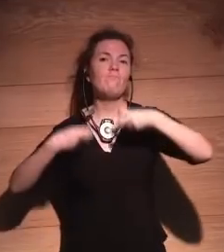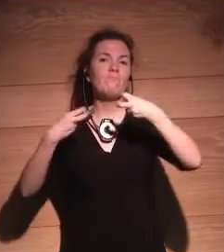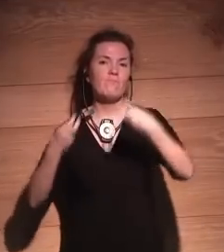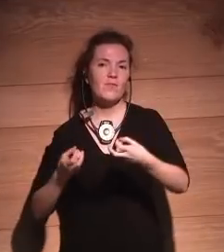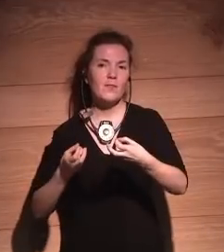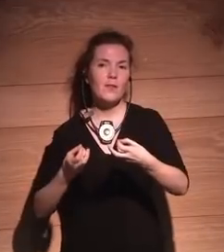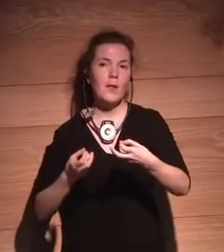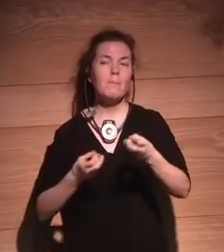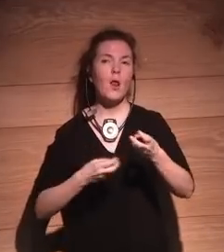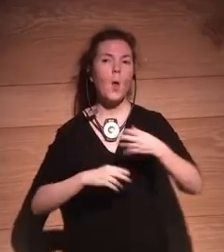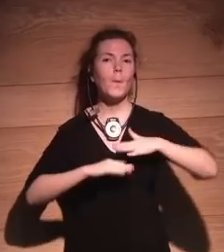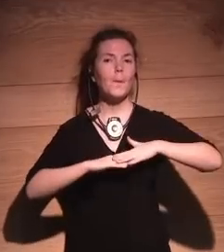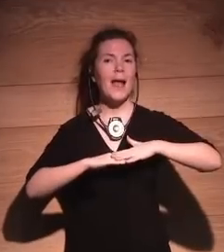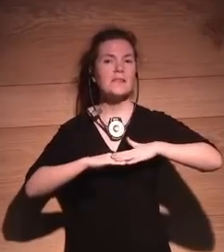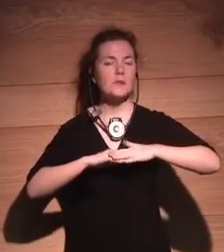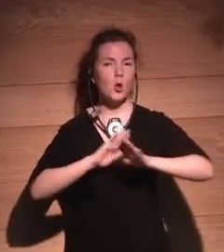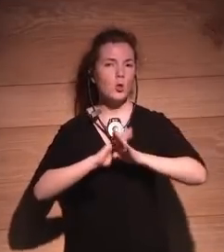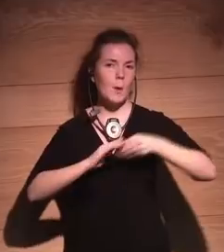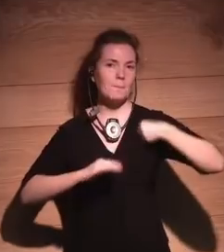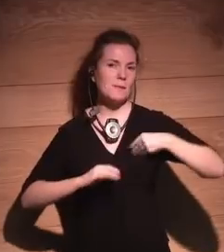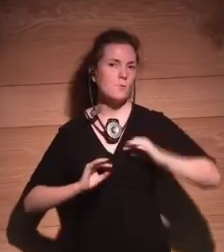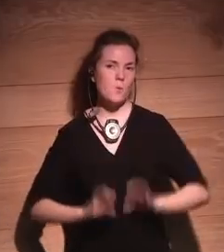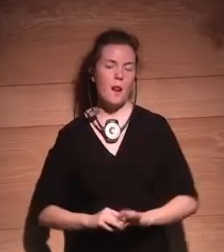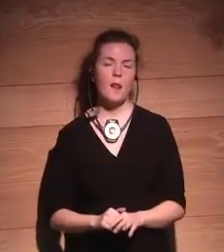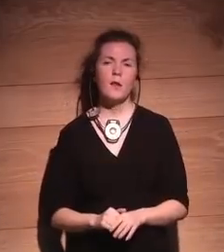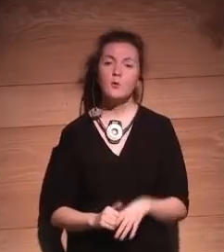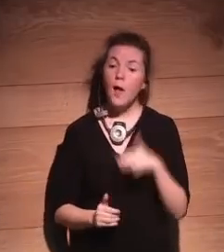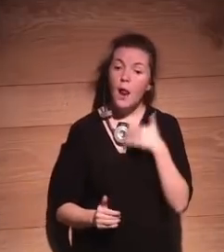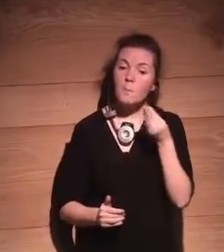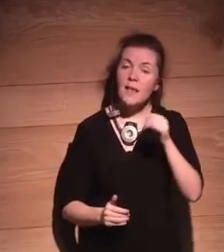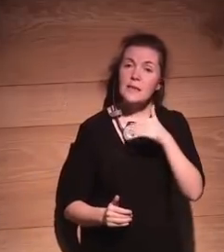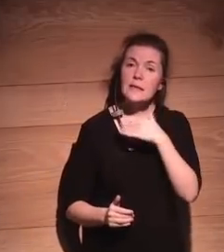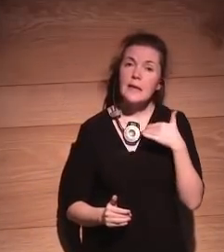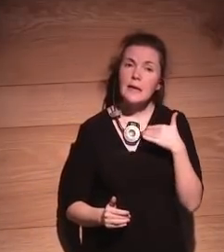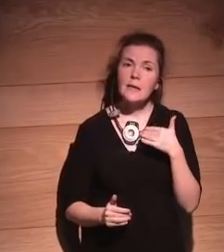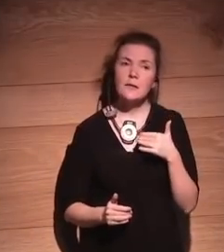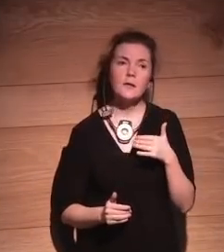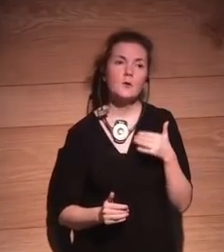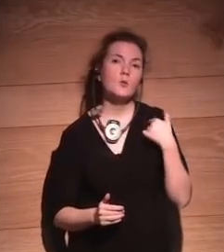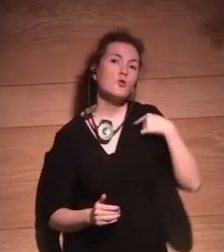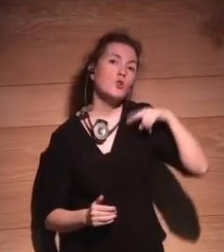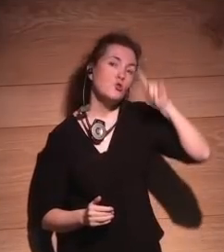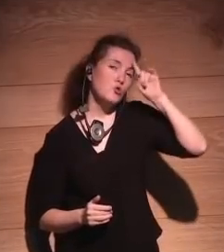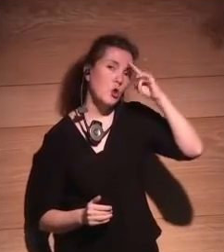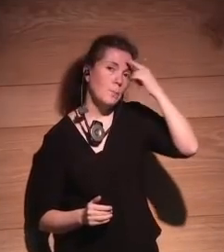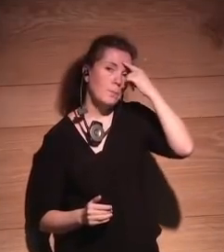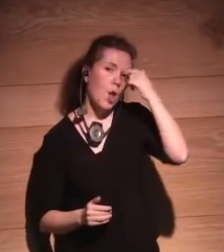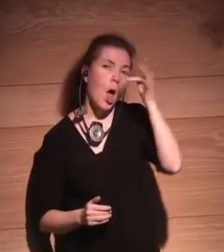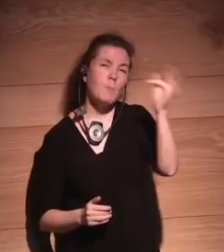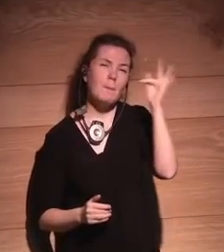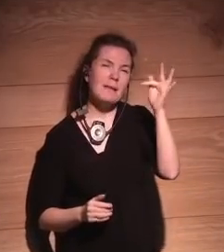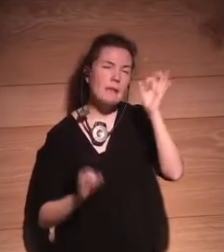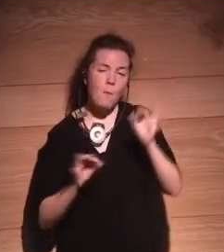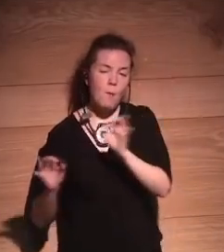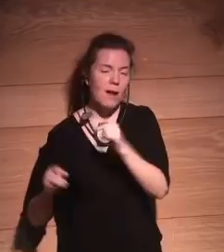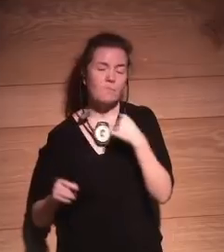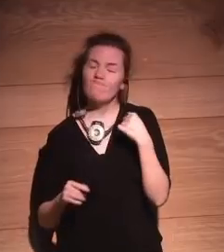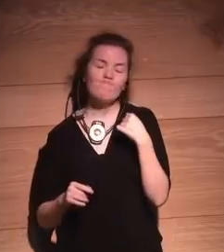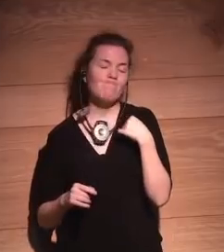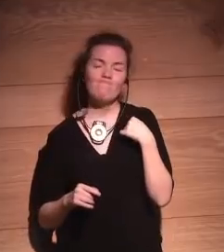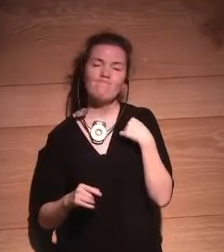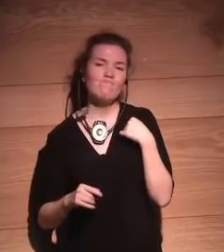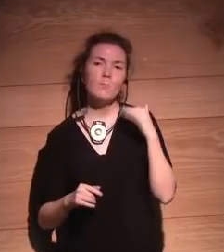pero sin perder las esencias. Mario, ¿añades algo? Bueno, yo no soy tan optimista. No